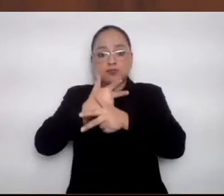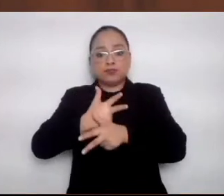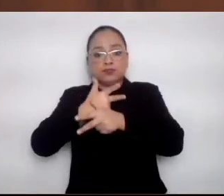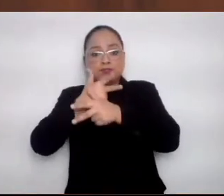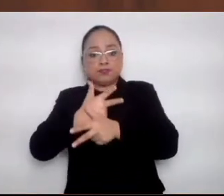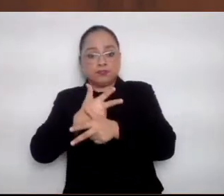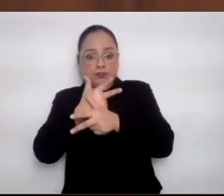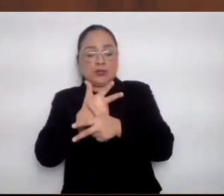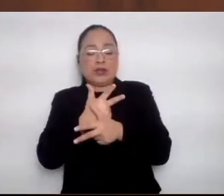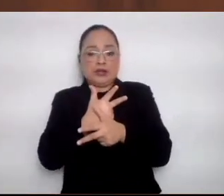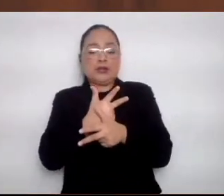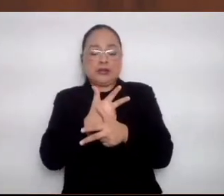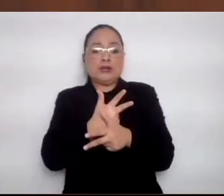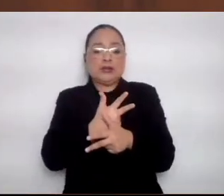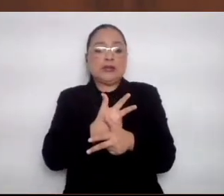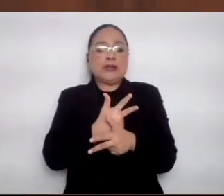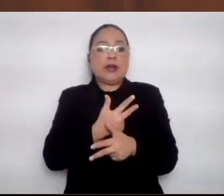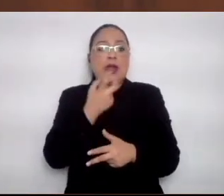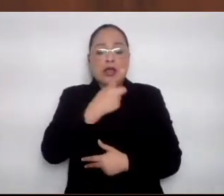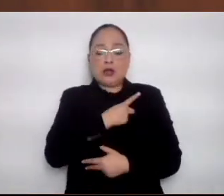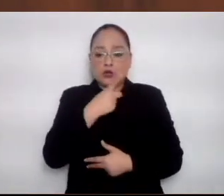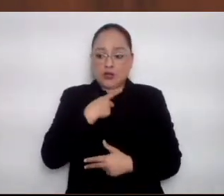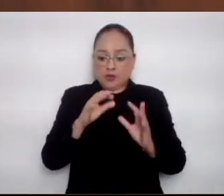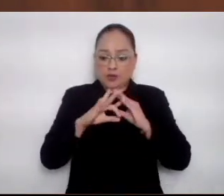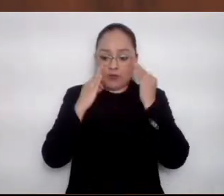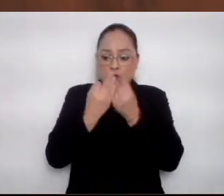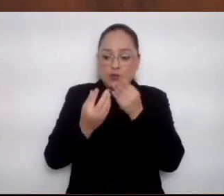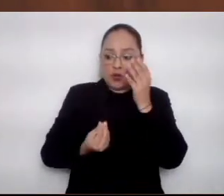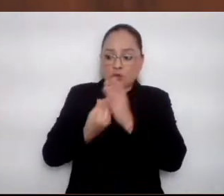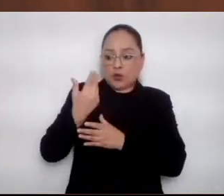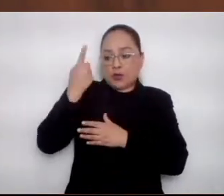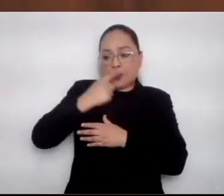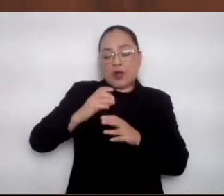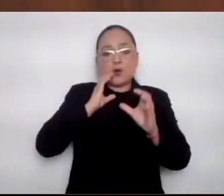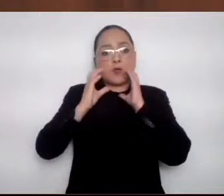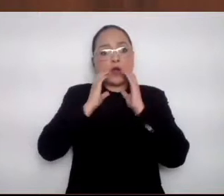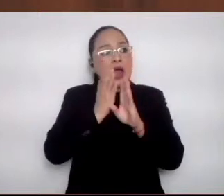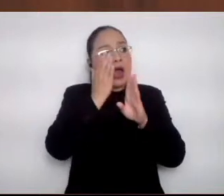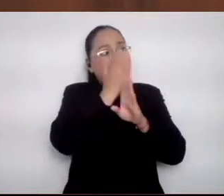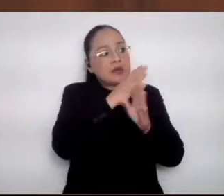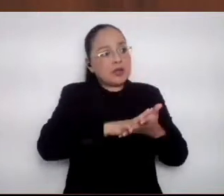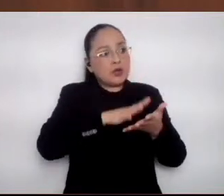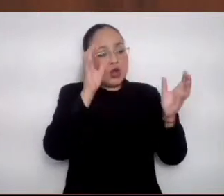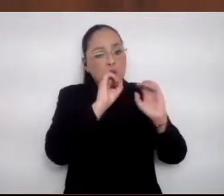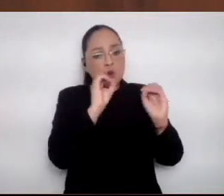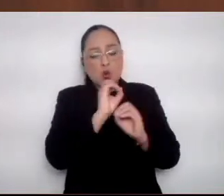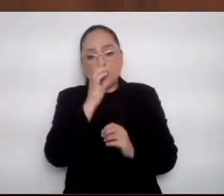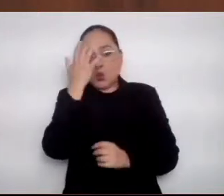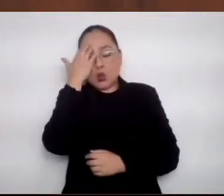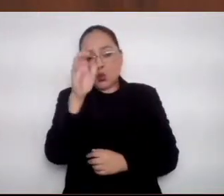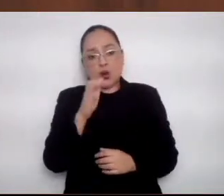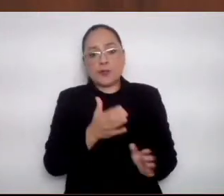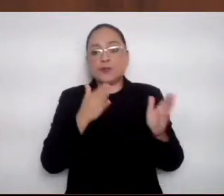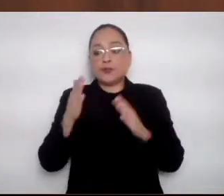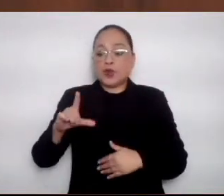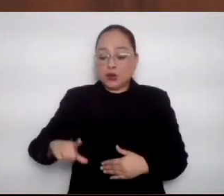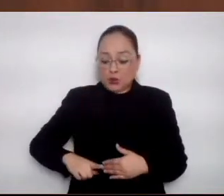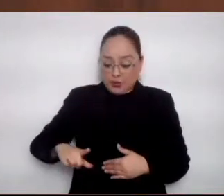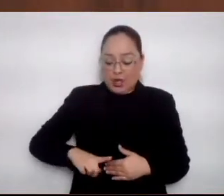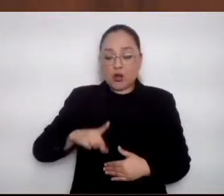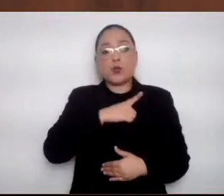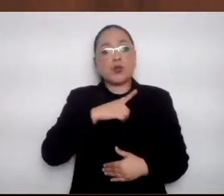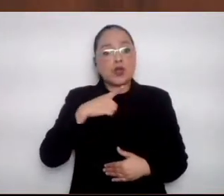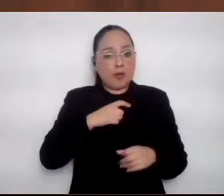físicamente, obligó a recurrir a plataformas de comunicación que la mayoría nunca había utilizado. Los gobiernos no pueden quedarse atrás. Es la